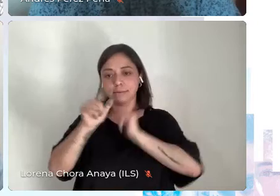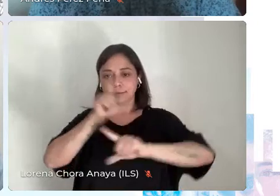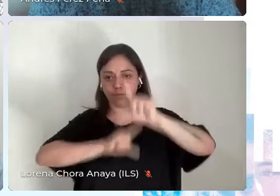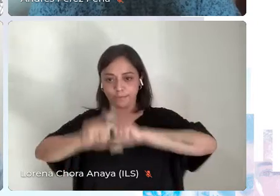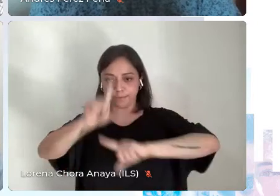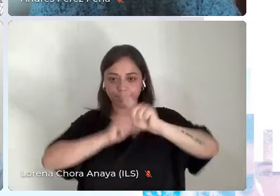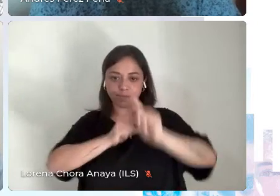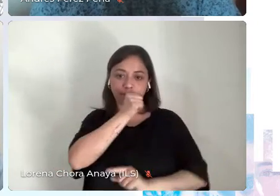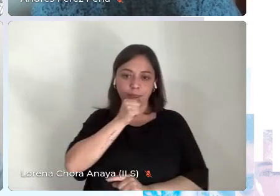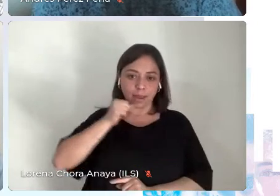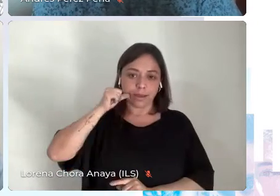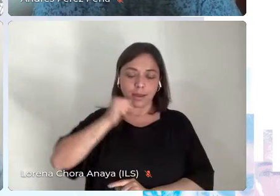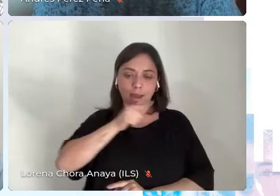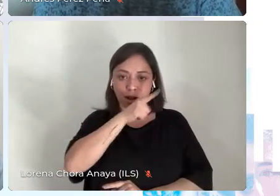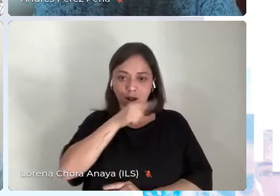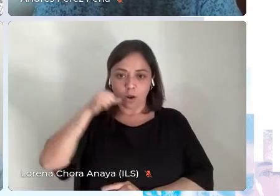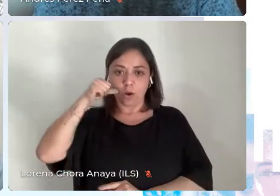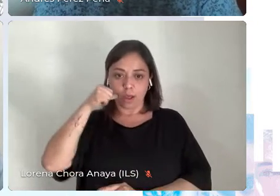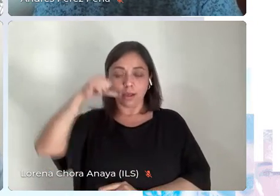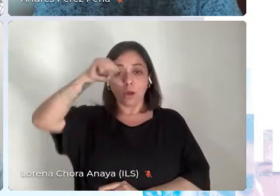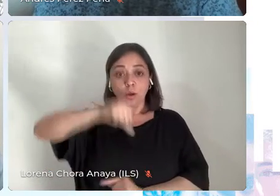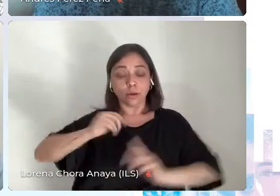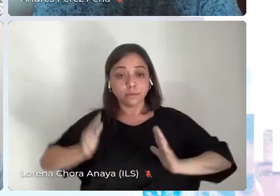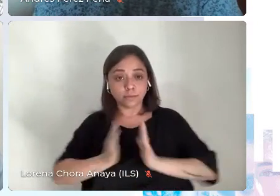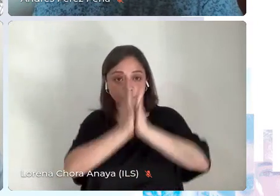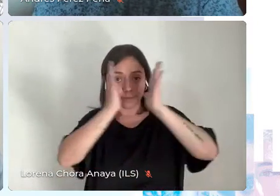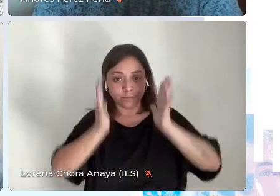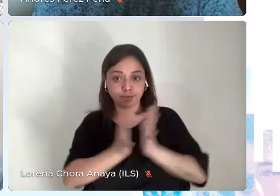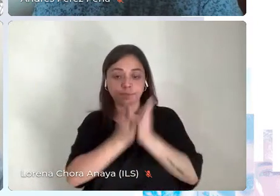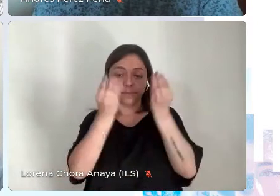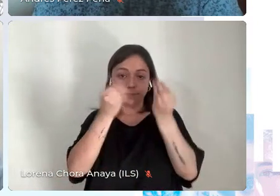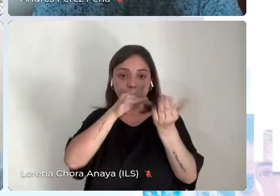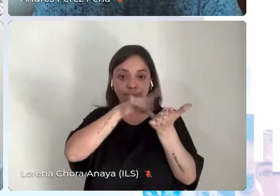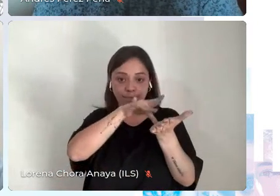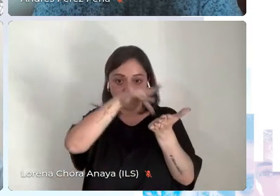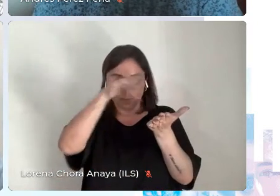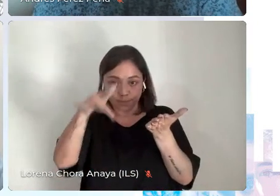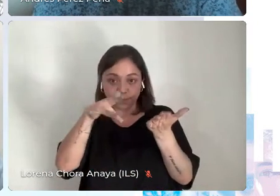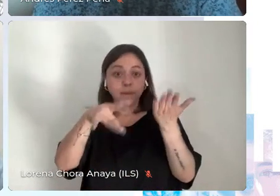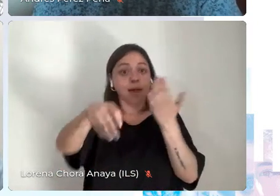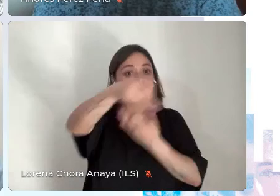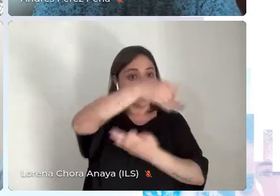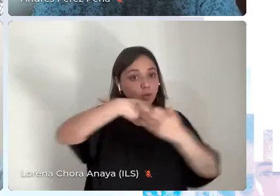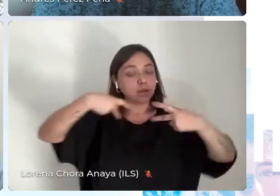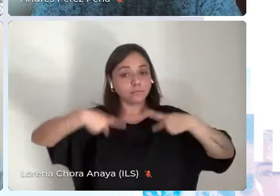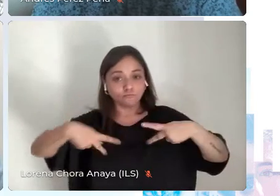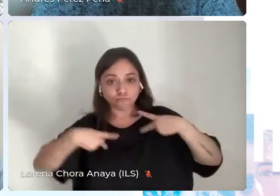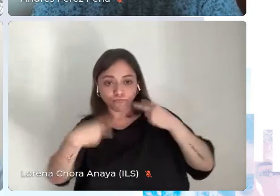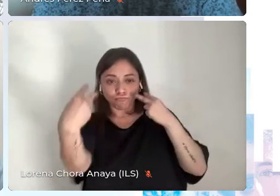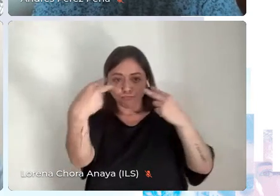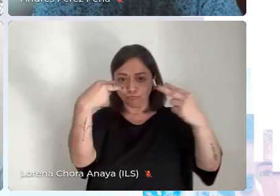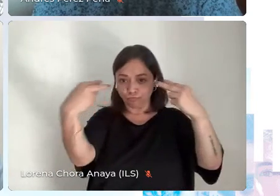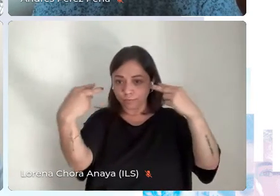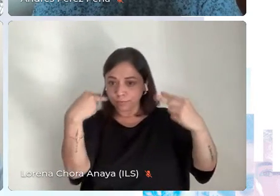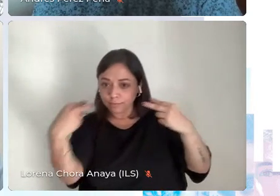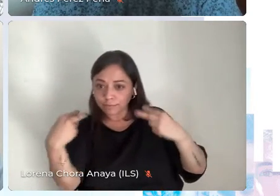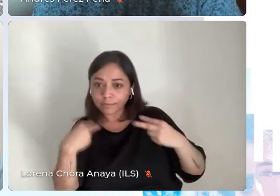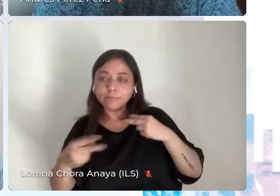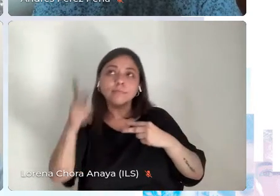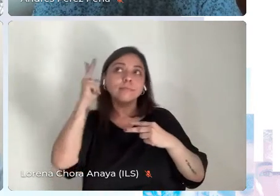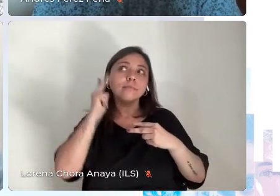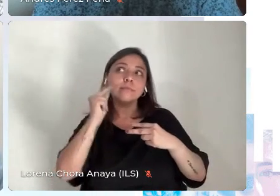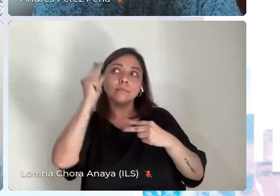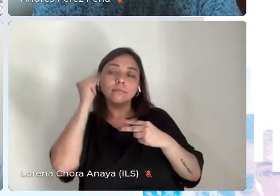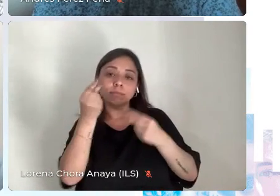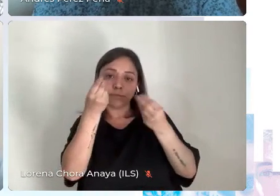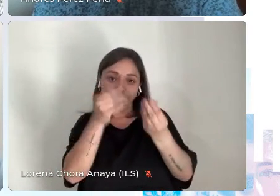su participación y muchas gracias a todos y todas las que se integraron a escuchar esta conversación. Esperamos que también, como dice María